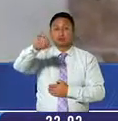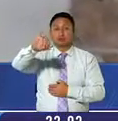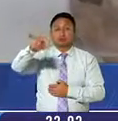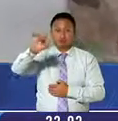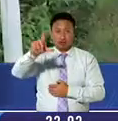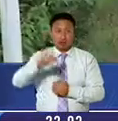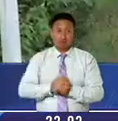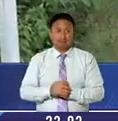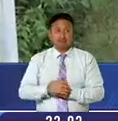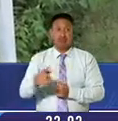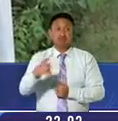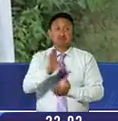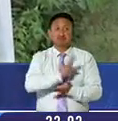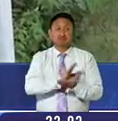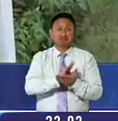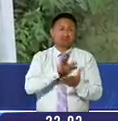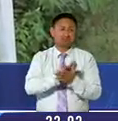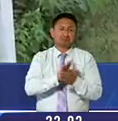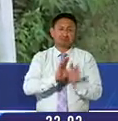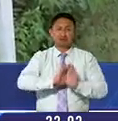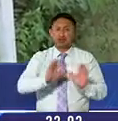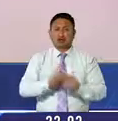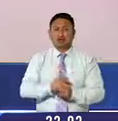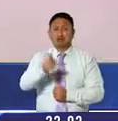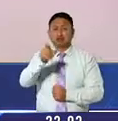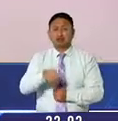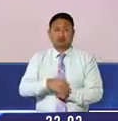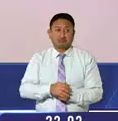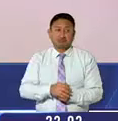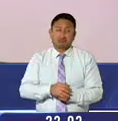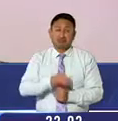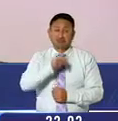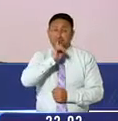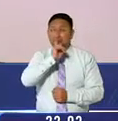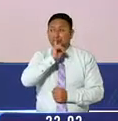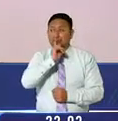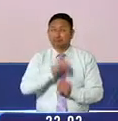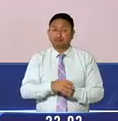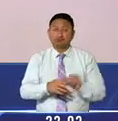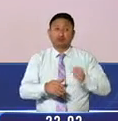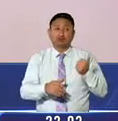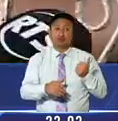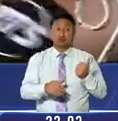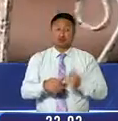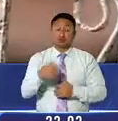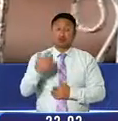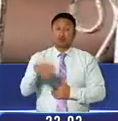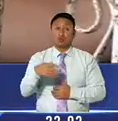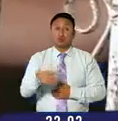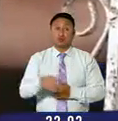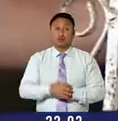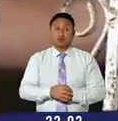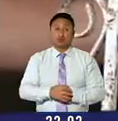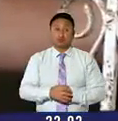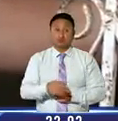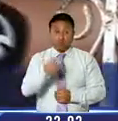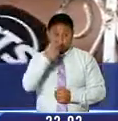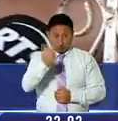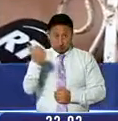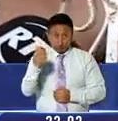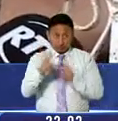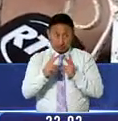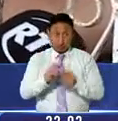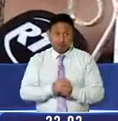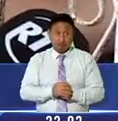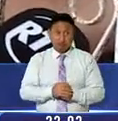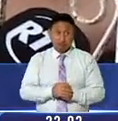que en ese barrio todo transcurre con normalidad, unos prefieren no hablar del tema y otros siguen sorprendidos. ¿Y hasta cuándo vio los vecinos aquel lado?